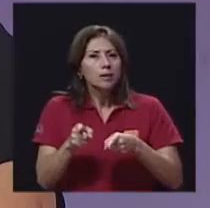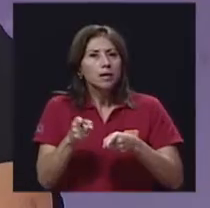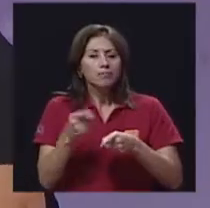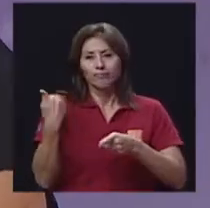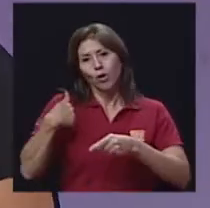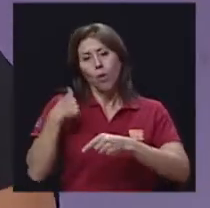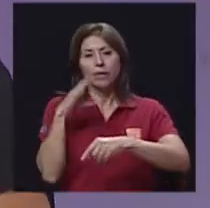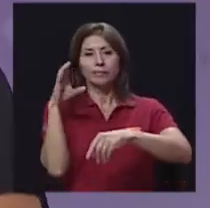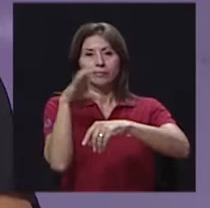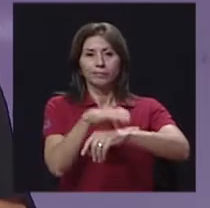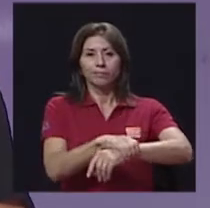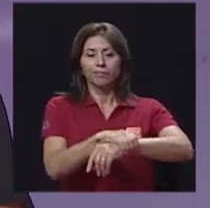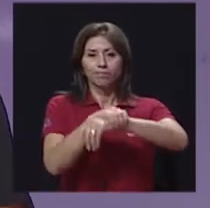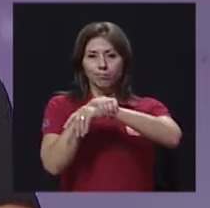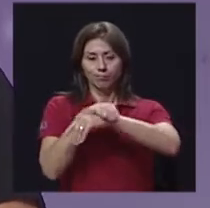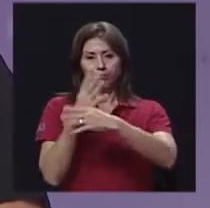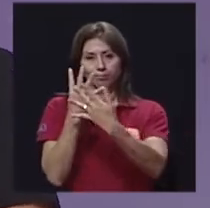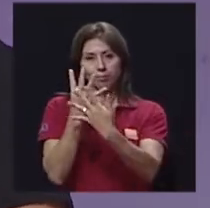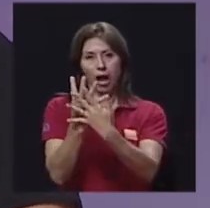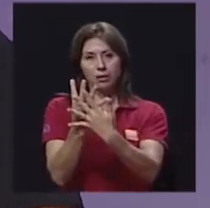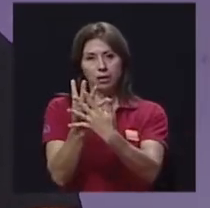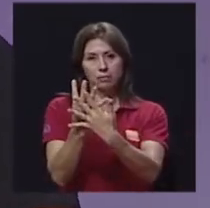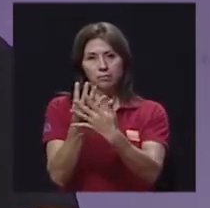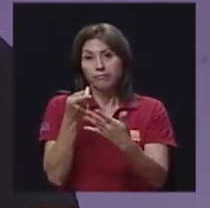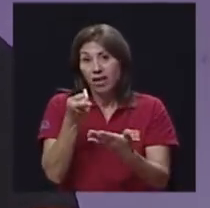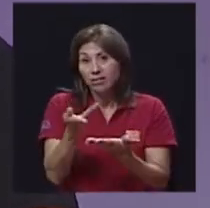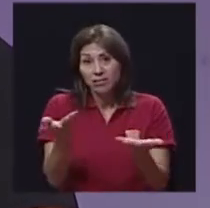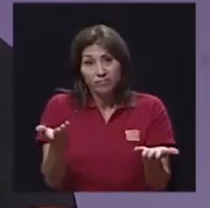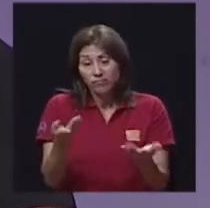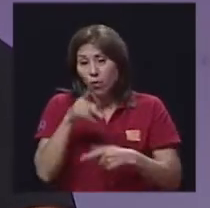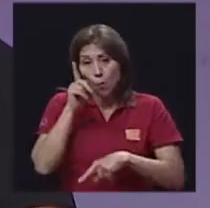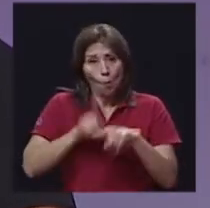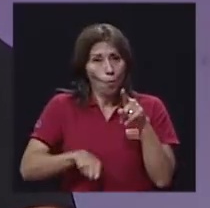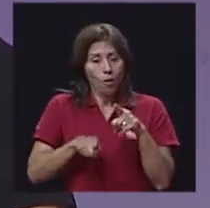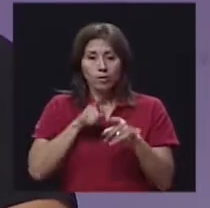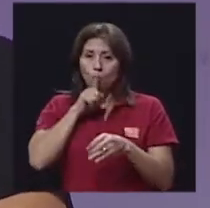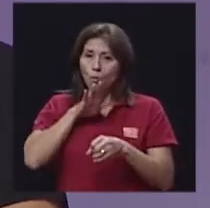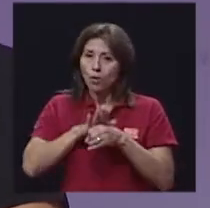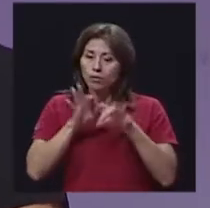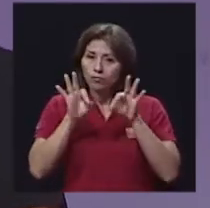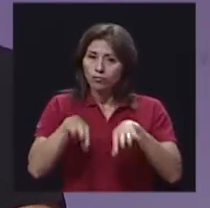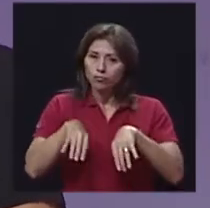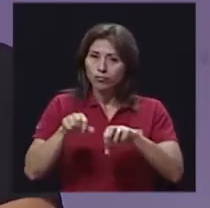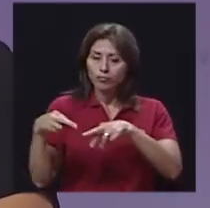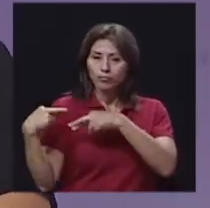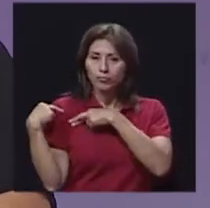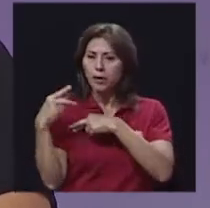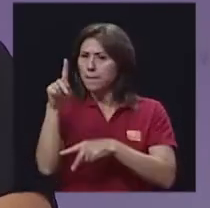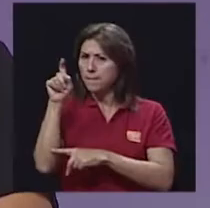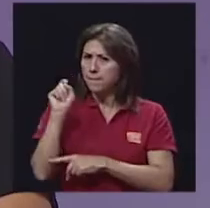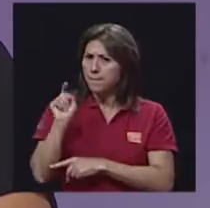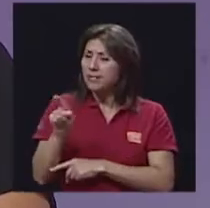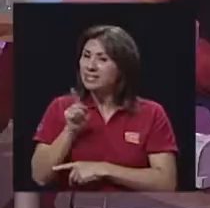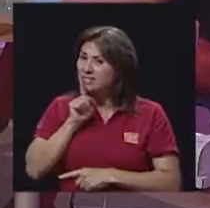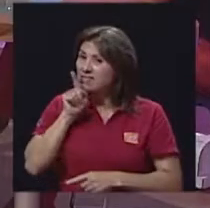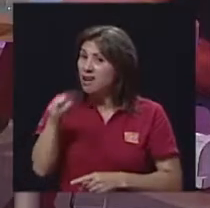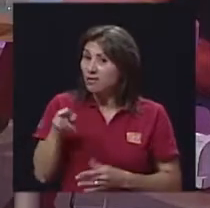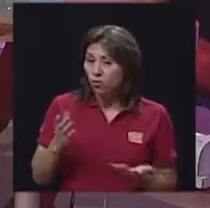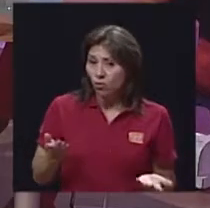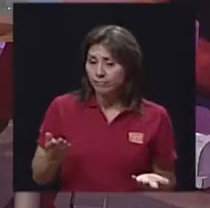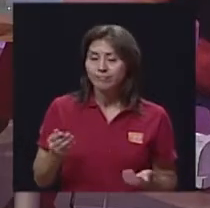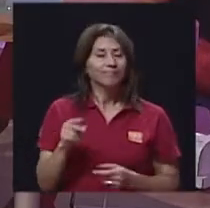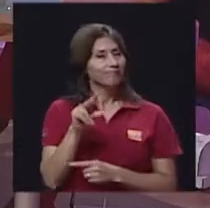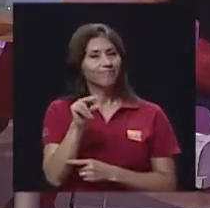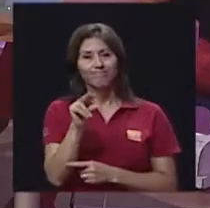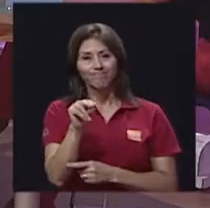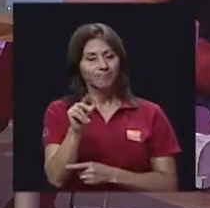así tienen aún menos posibilidades de cumplir con su obligación. ¿Es eso cierto, doña Leda? No, claro que